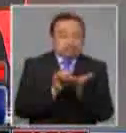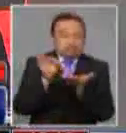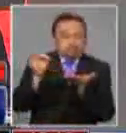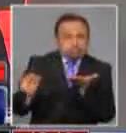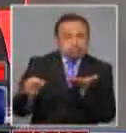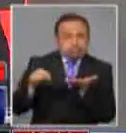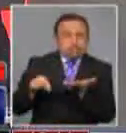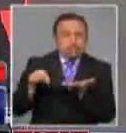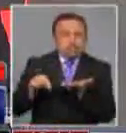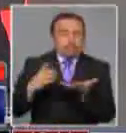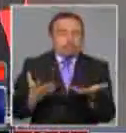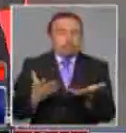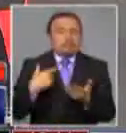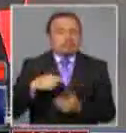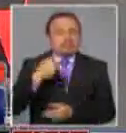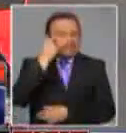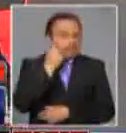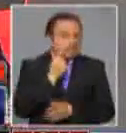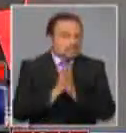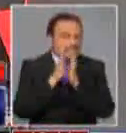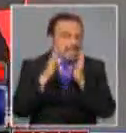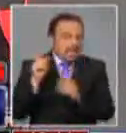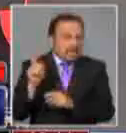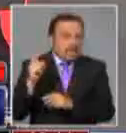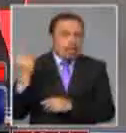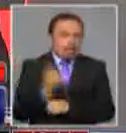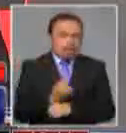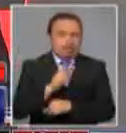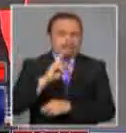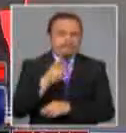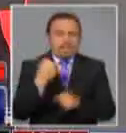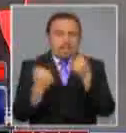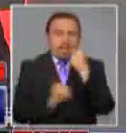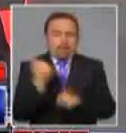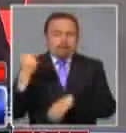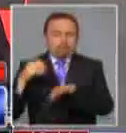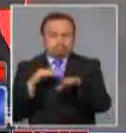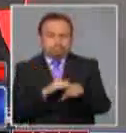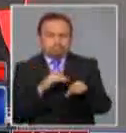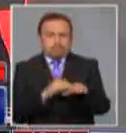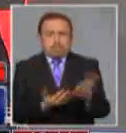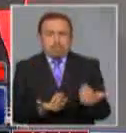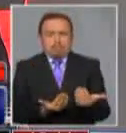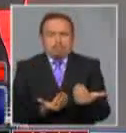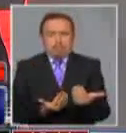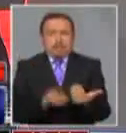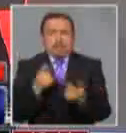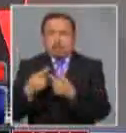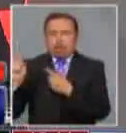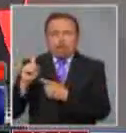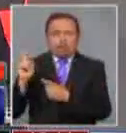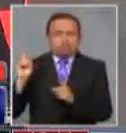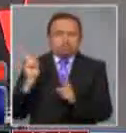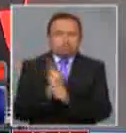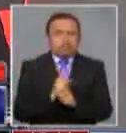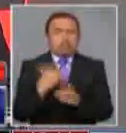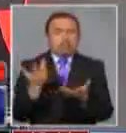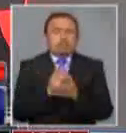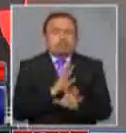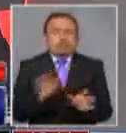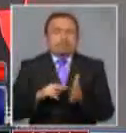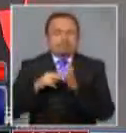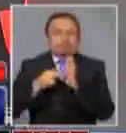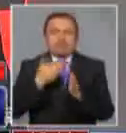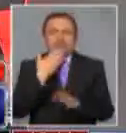de de San Bernardo que lograron llegar 20 autos ahí se pusieron a esperar que llegara el resto de la Caravana y tuvieron también esta